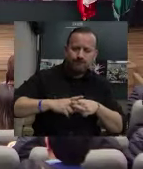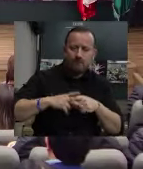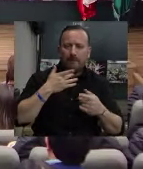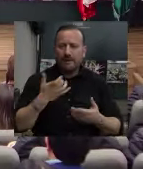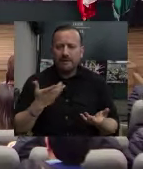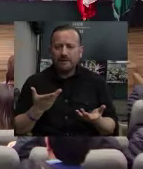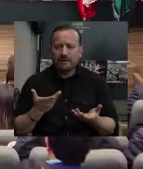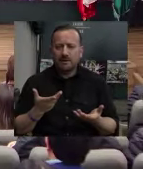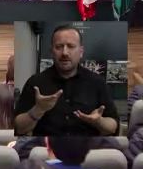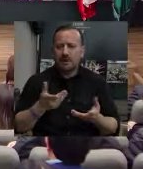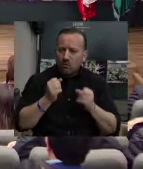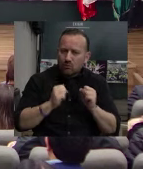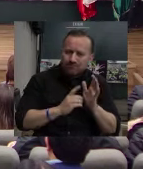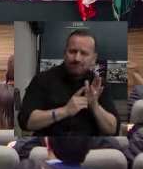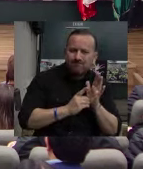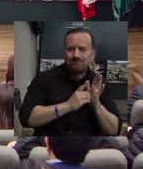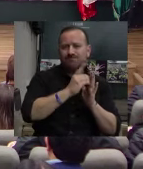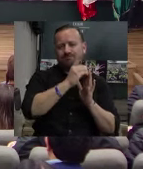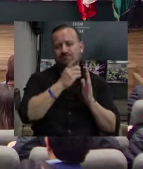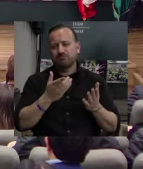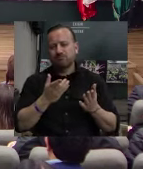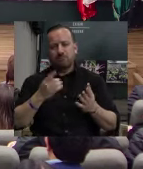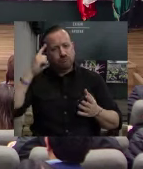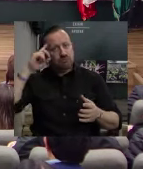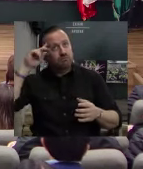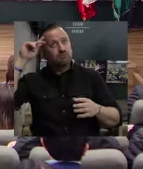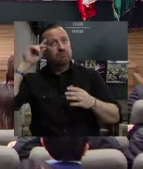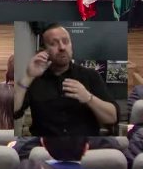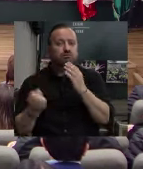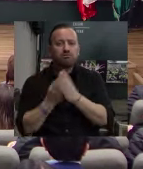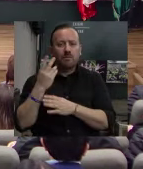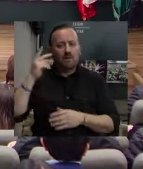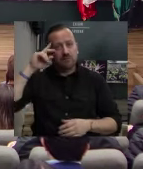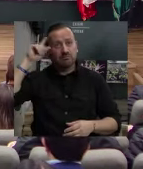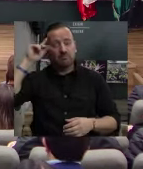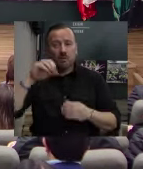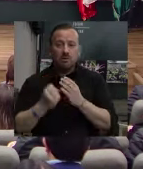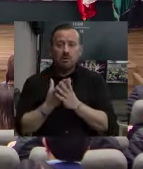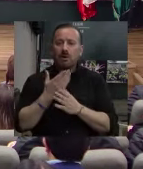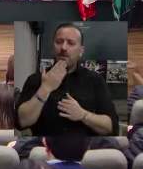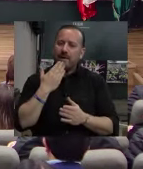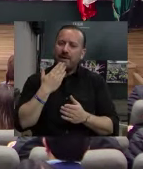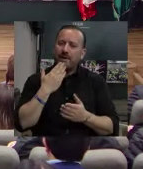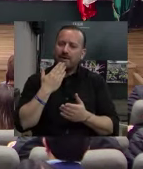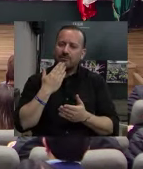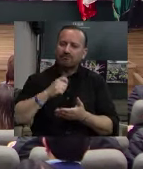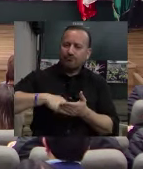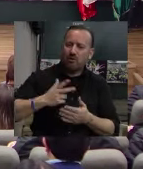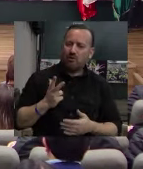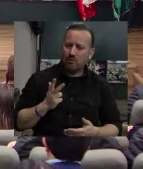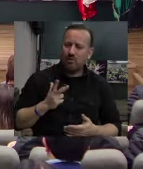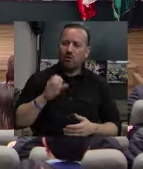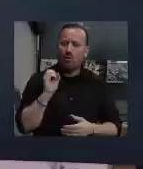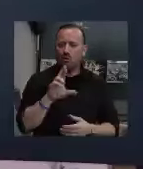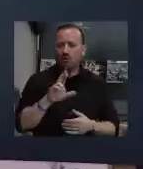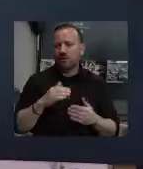que podamos desarrollar tanto la la creatividad pero también poder formalizar todas estas oportunidades